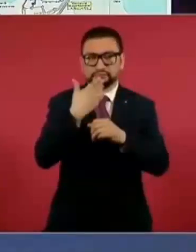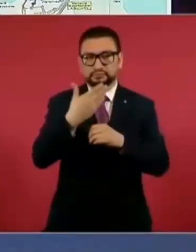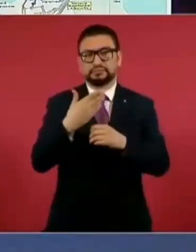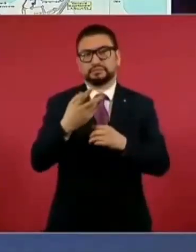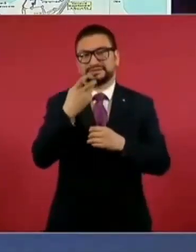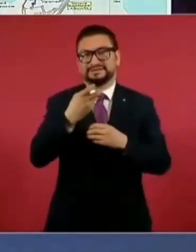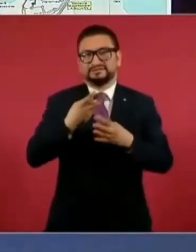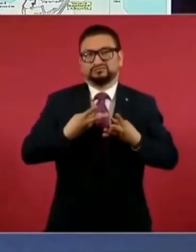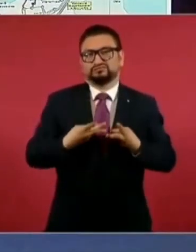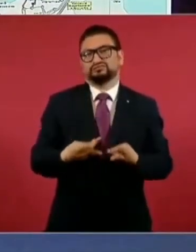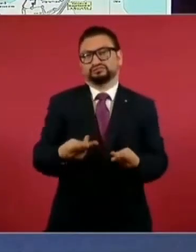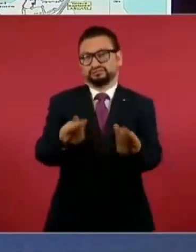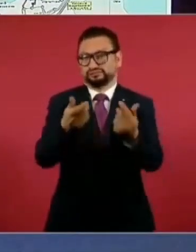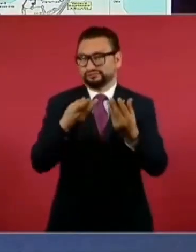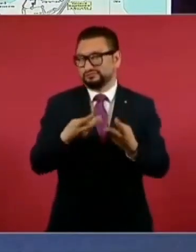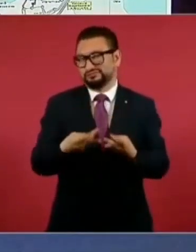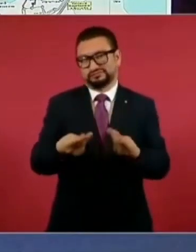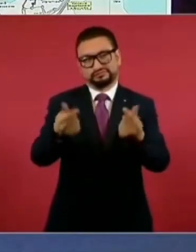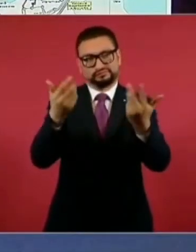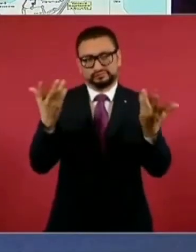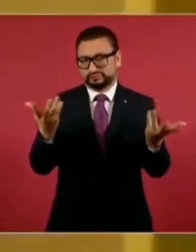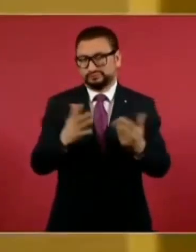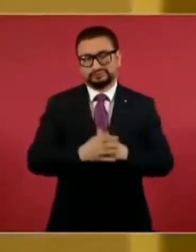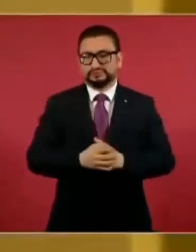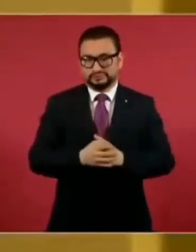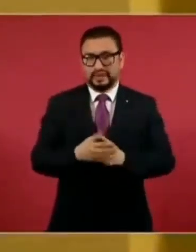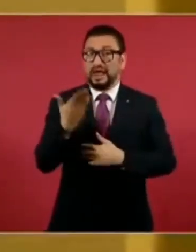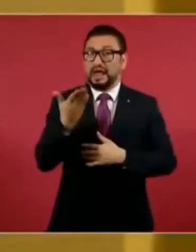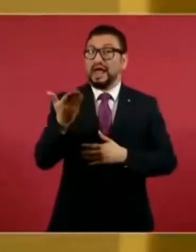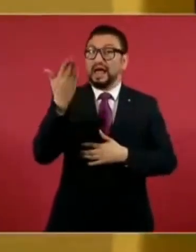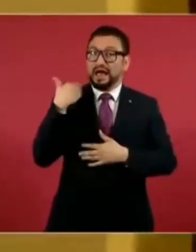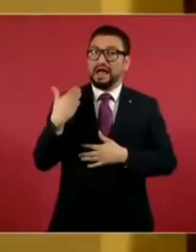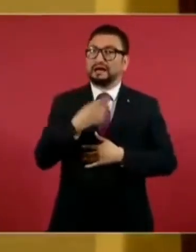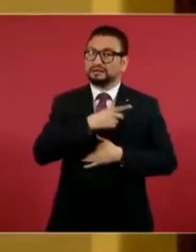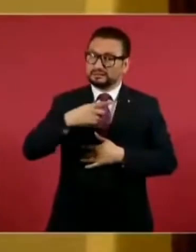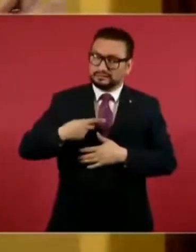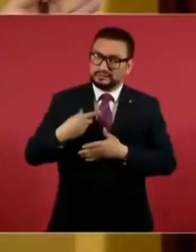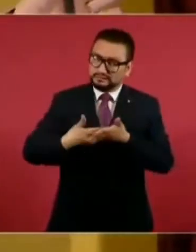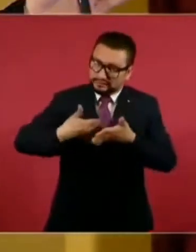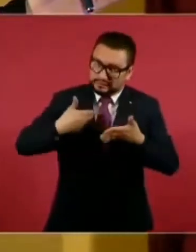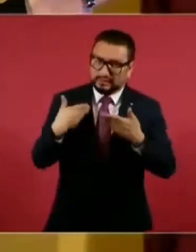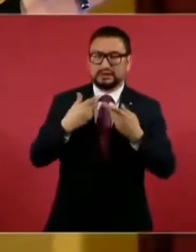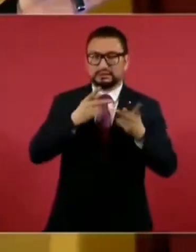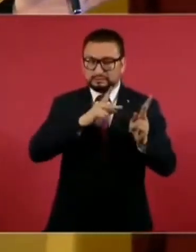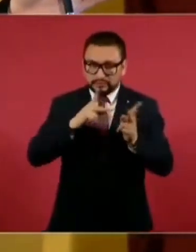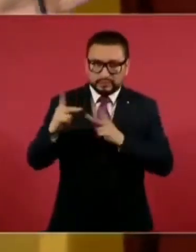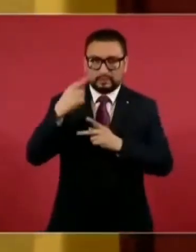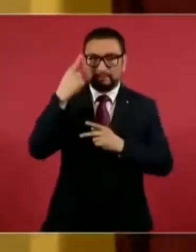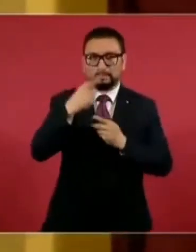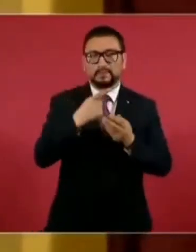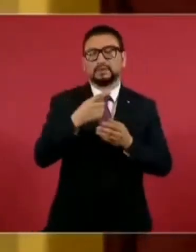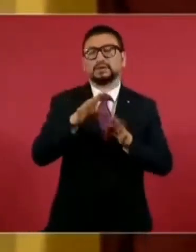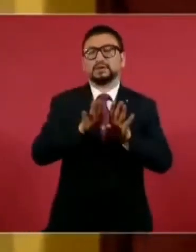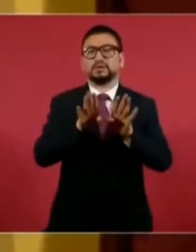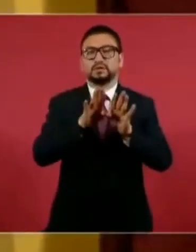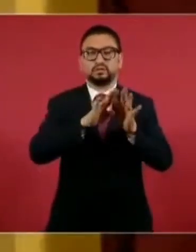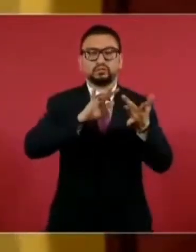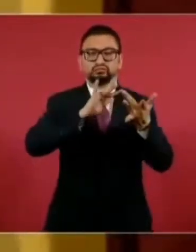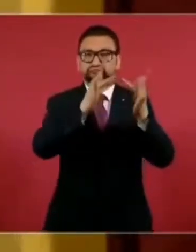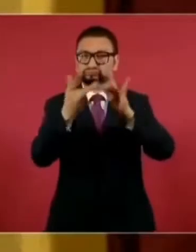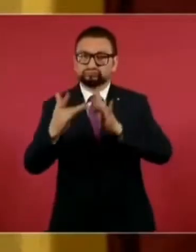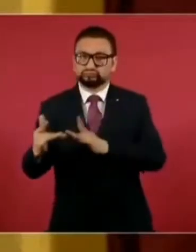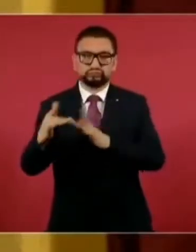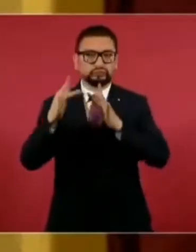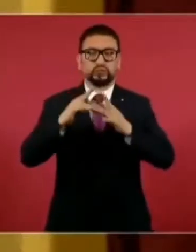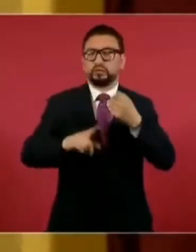y son gastos, ¿verdad? Son gastos que en su momento debieron de haberse planeado con tiempo para que la situación de la red no tuviera ninguna